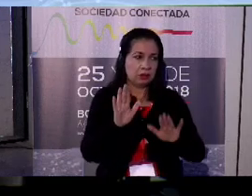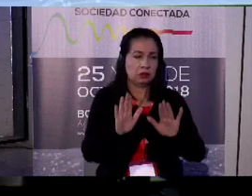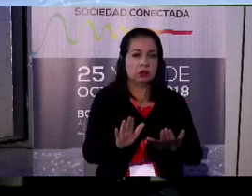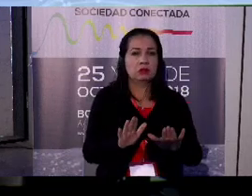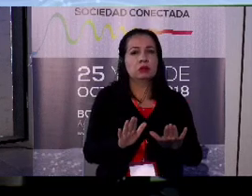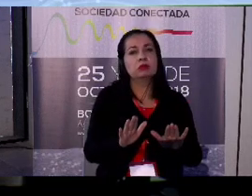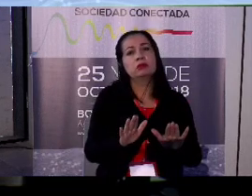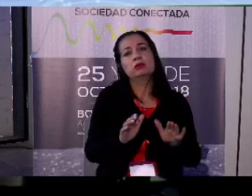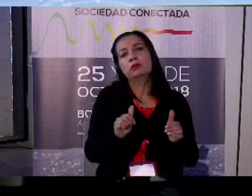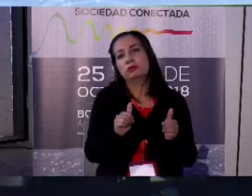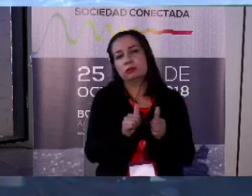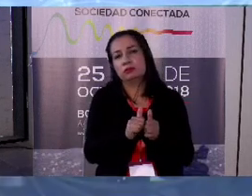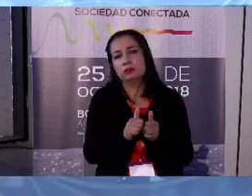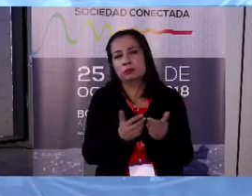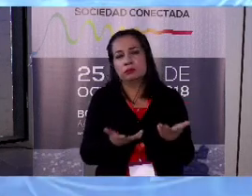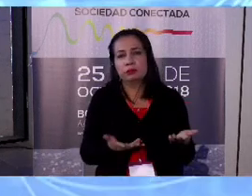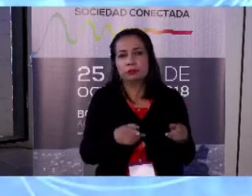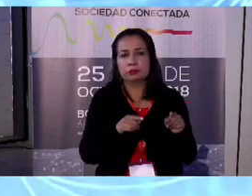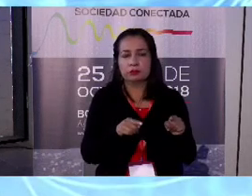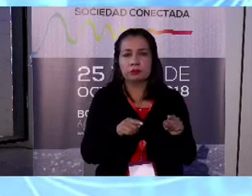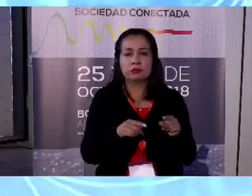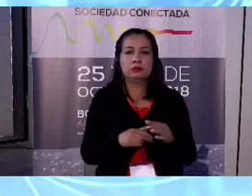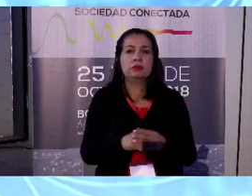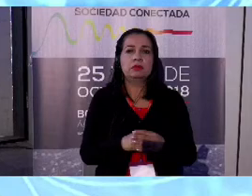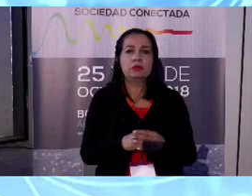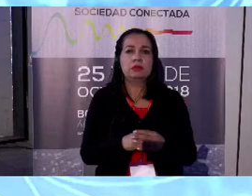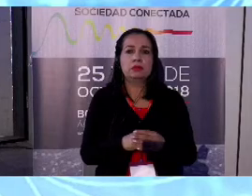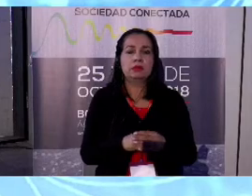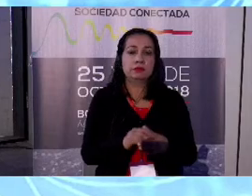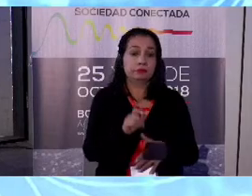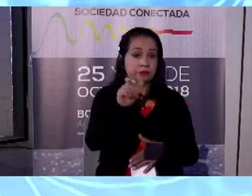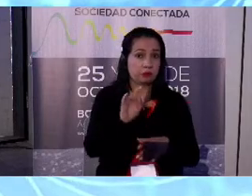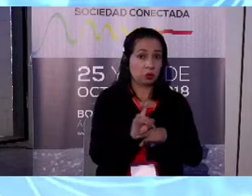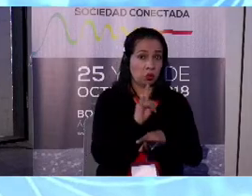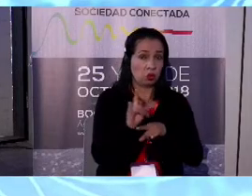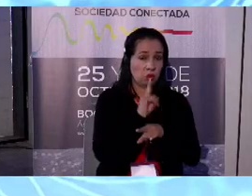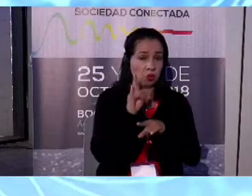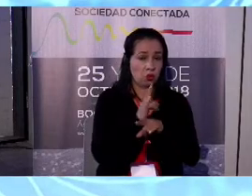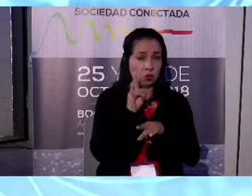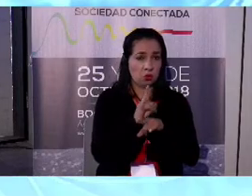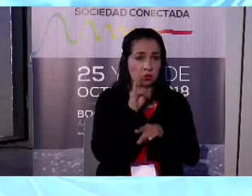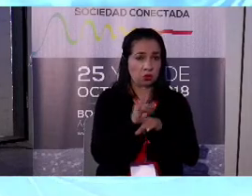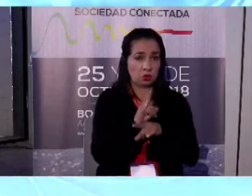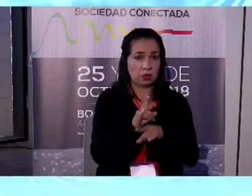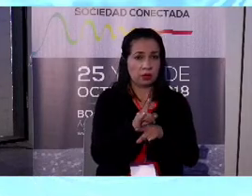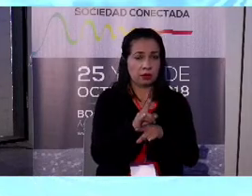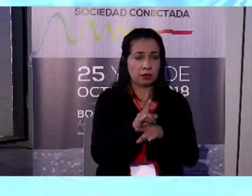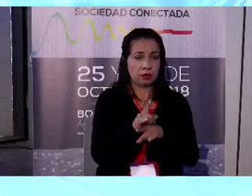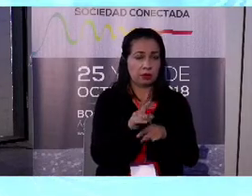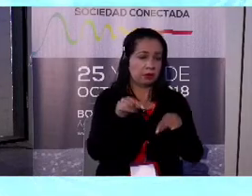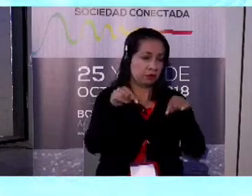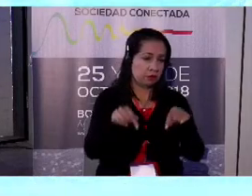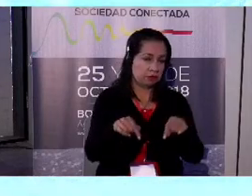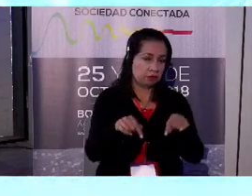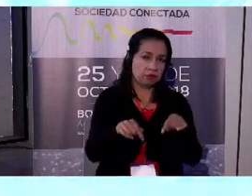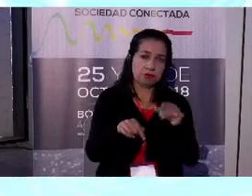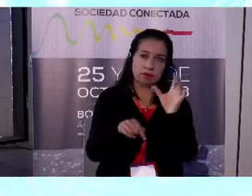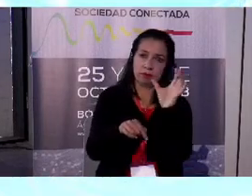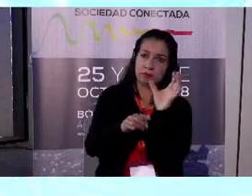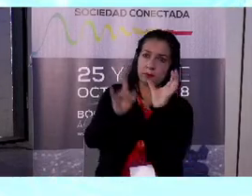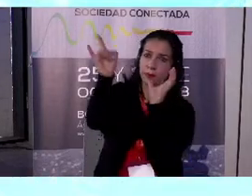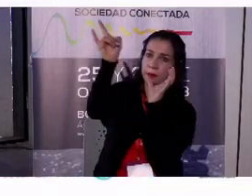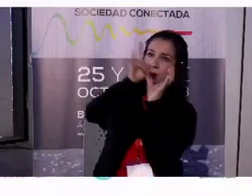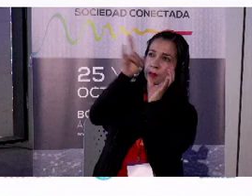con el el usuario digamos está aquí y su antena